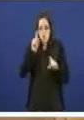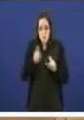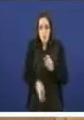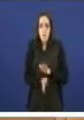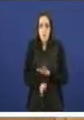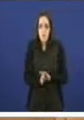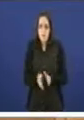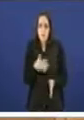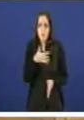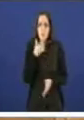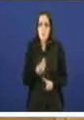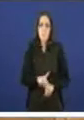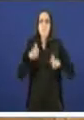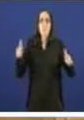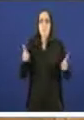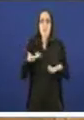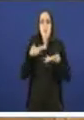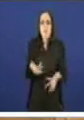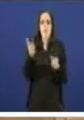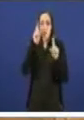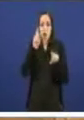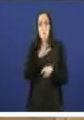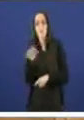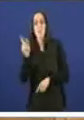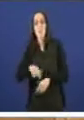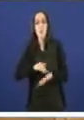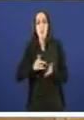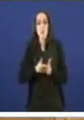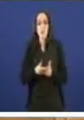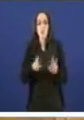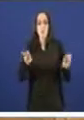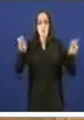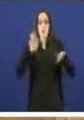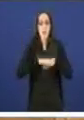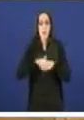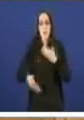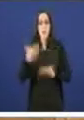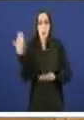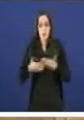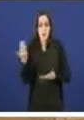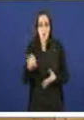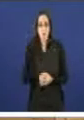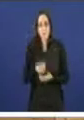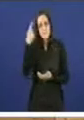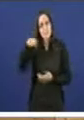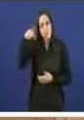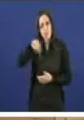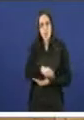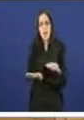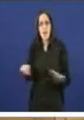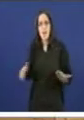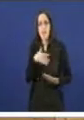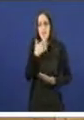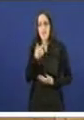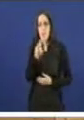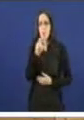a nosa oferta educativa e achegando proxectos innovadores para facela máis moderna. Sabe perfectamente que en Galicia máis dun de cada 4